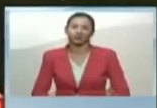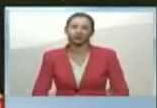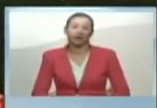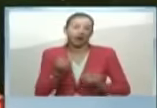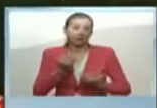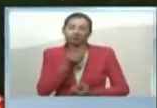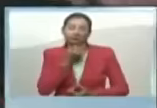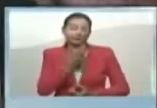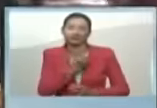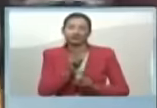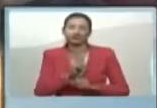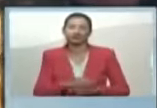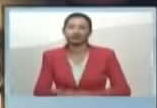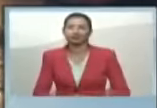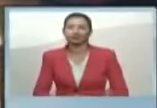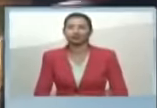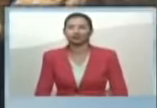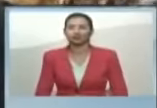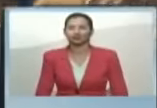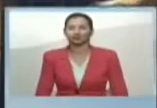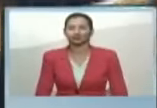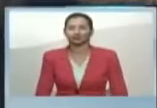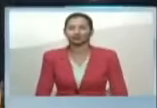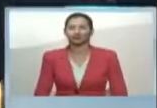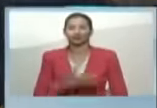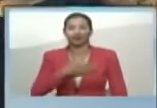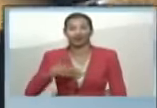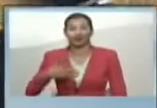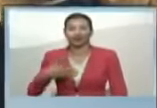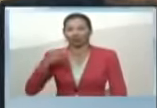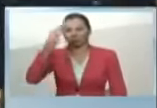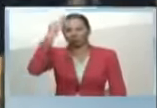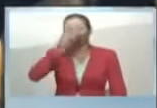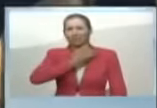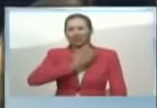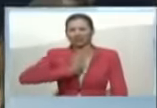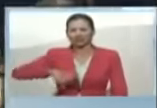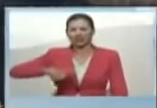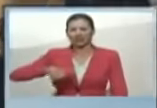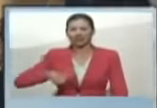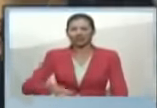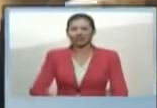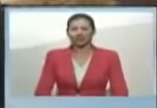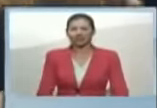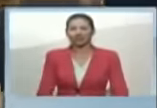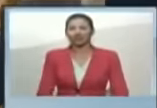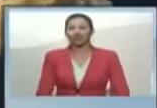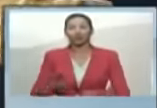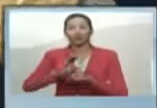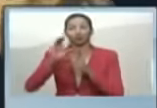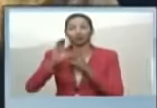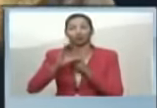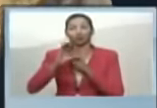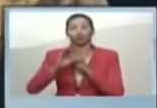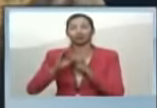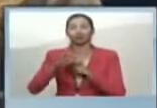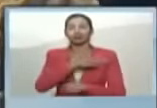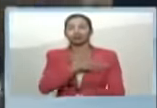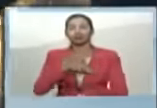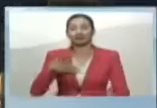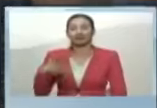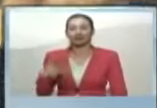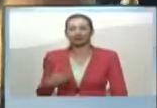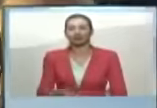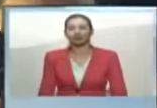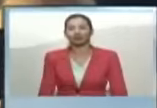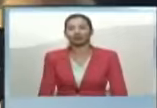Cita. Queremos el Consejo Presidencial de Cultura, quiere